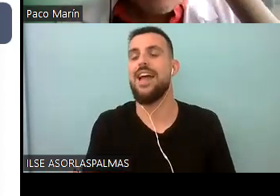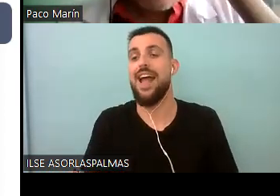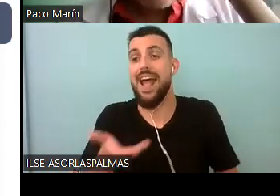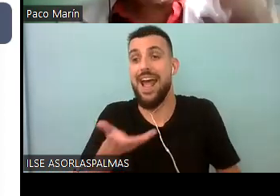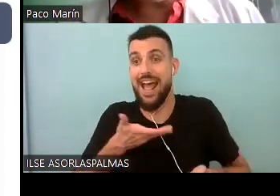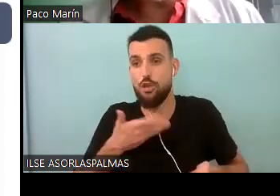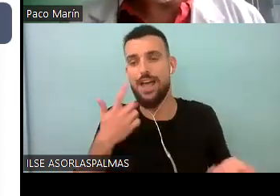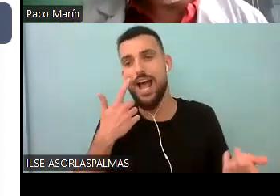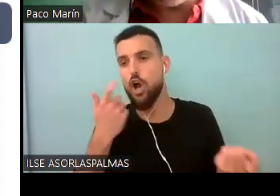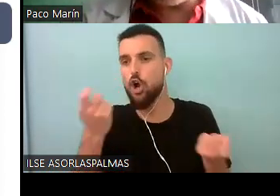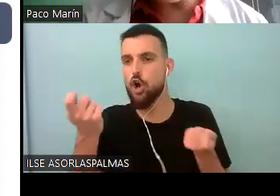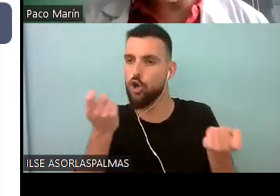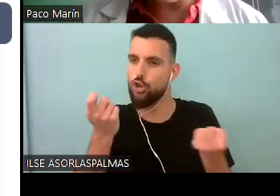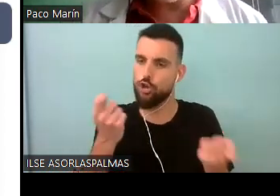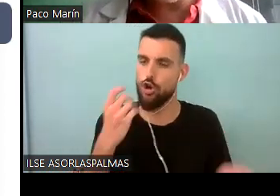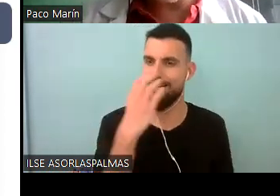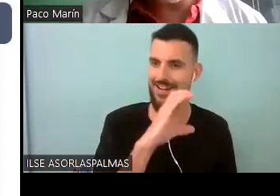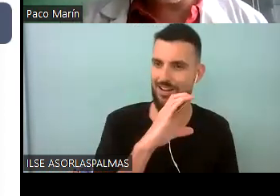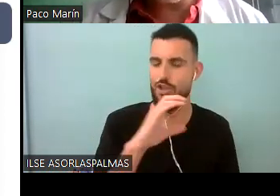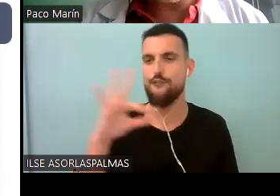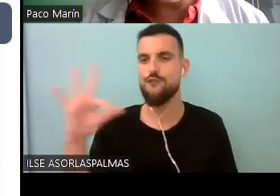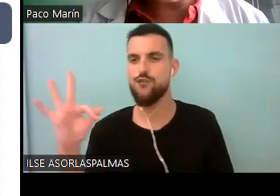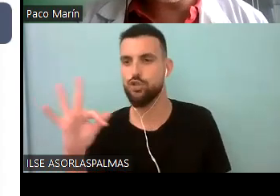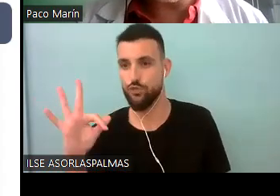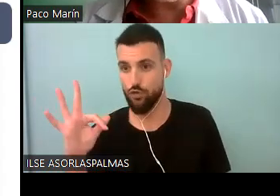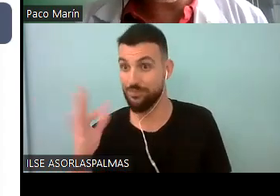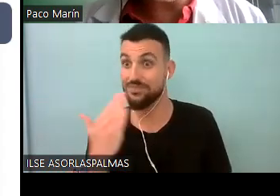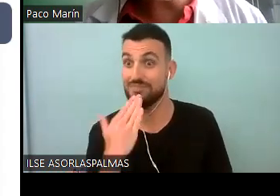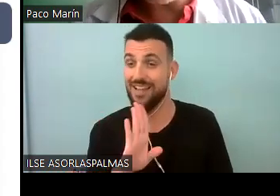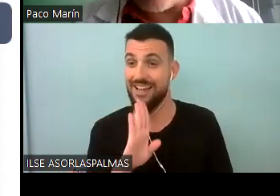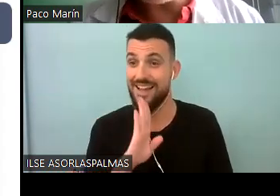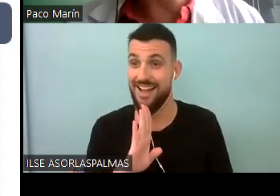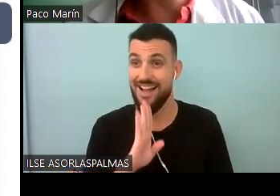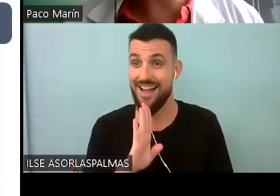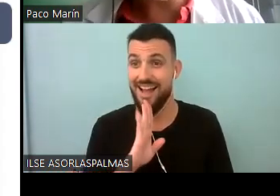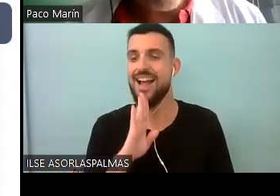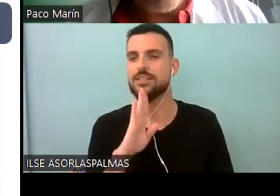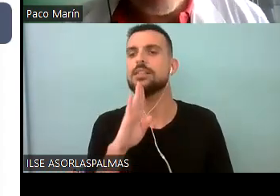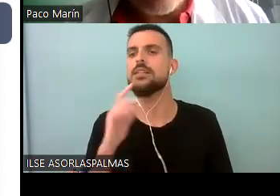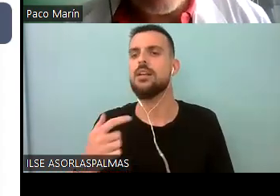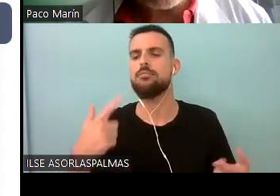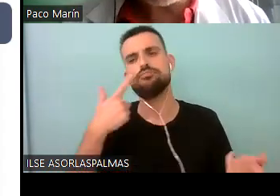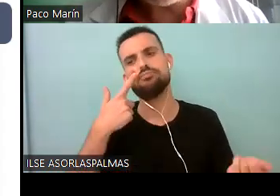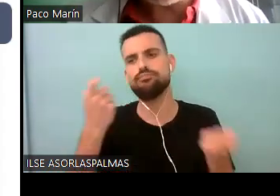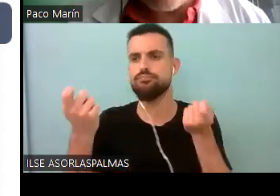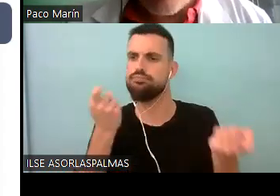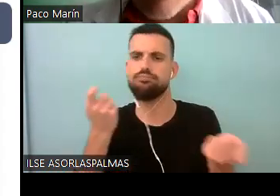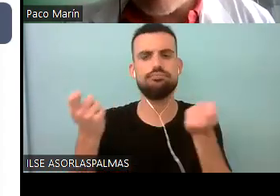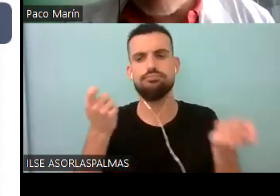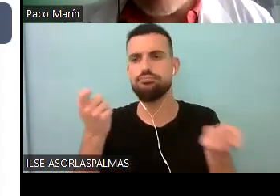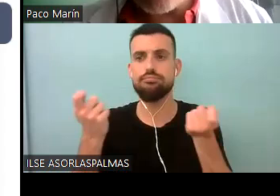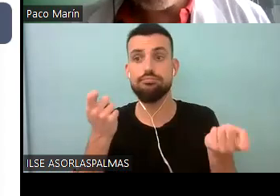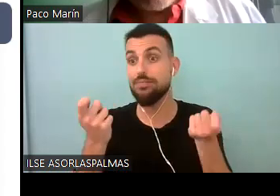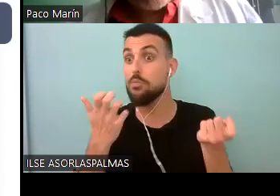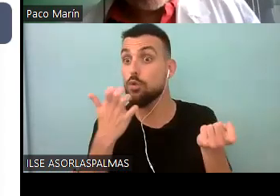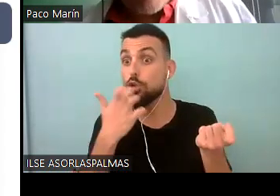fósforo porque tanto el magnesio como el zinc, como el cobre, como el hierro, como el flúor están implicados en otras funciones y cuando hay carencia